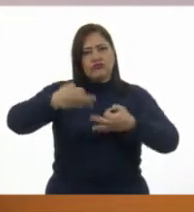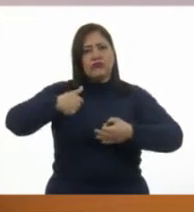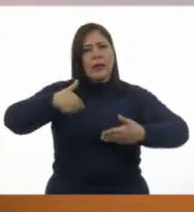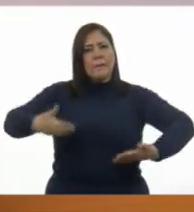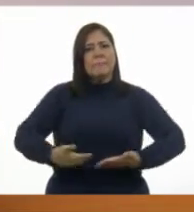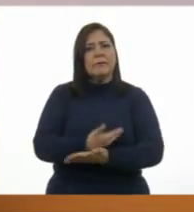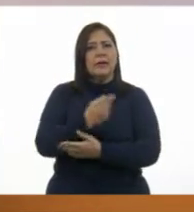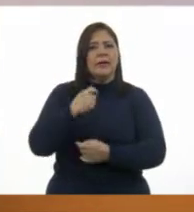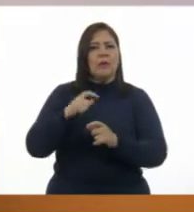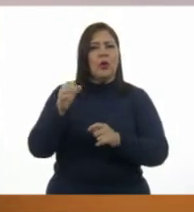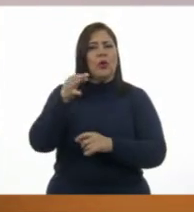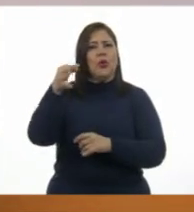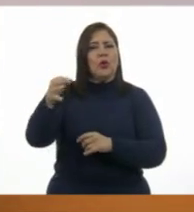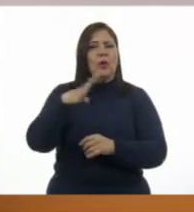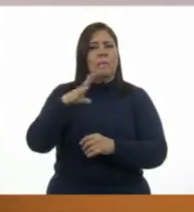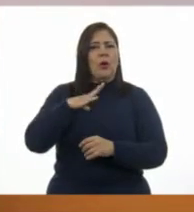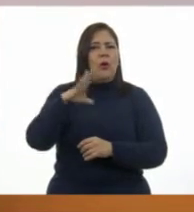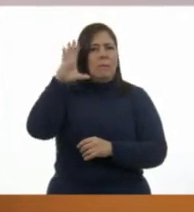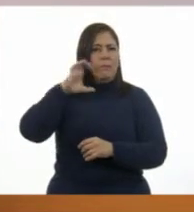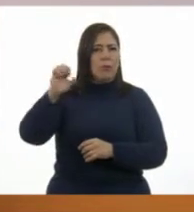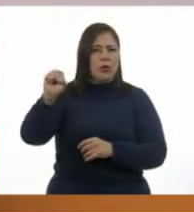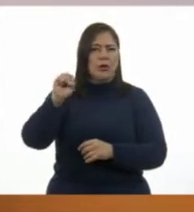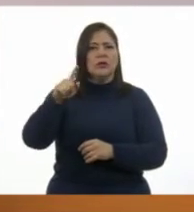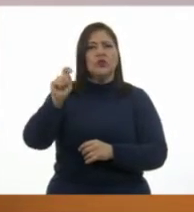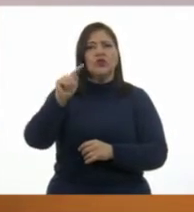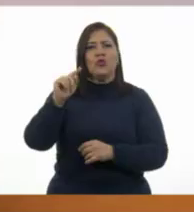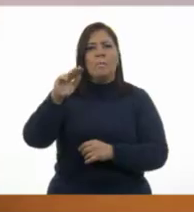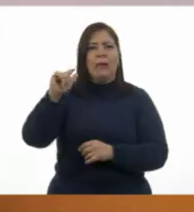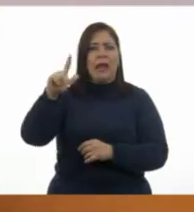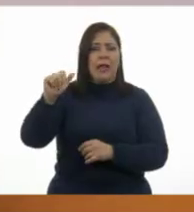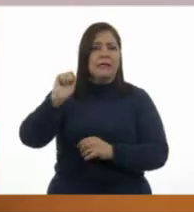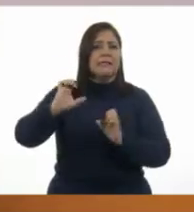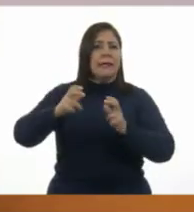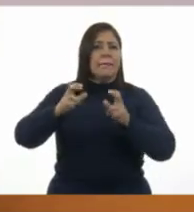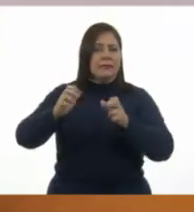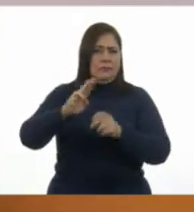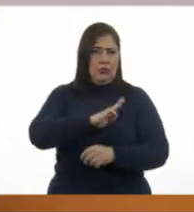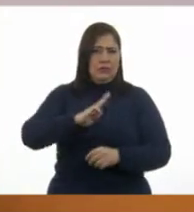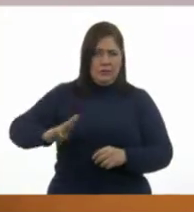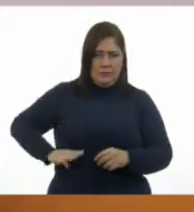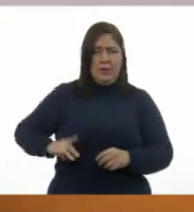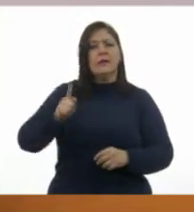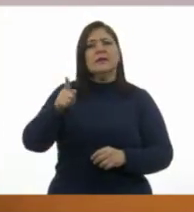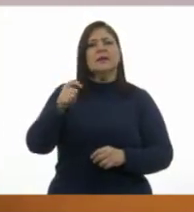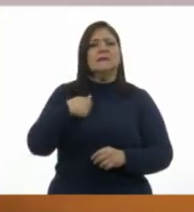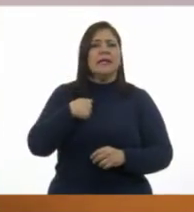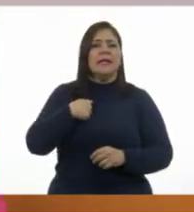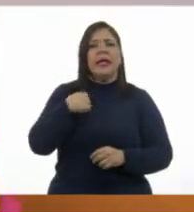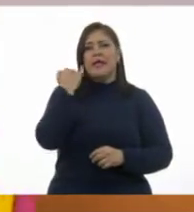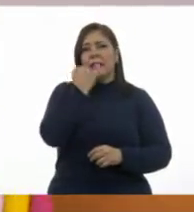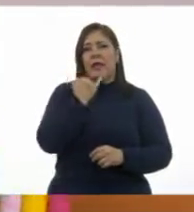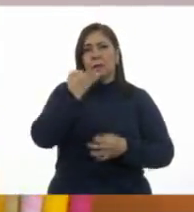de la comunidad de Morelos, municipio de Tumbalá, Chiapas, y mi lengua es el chol.